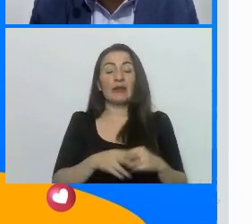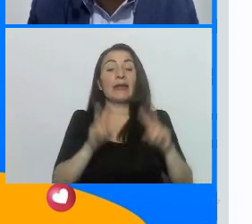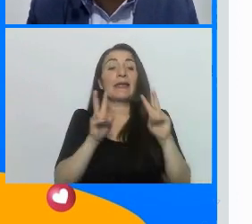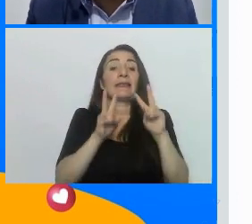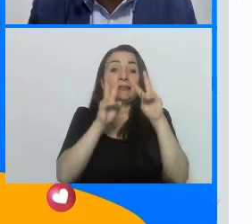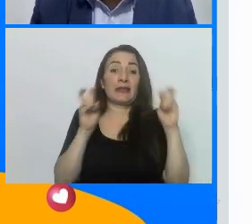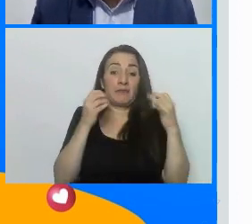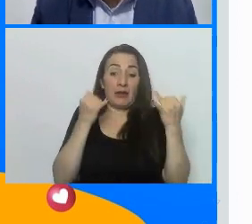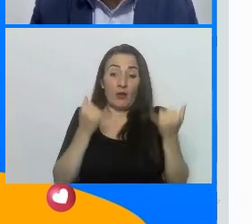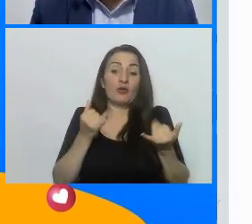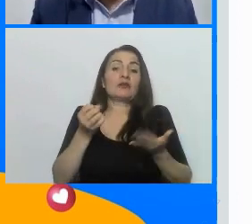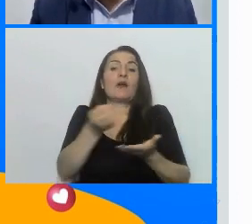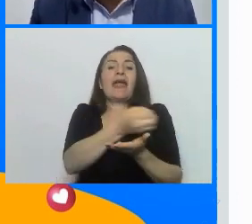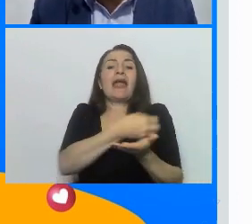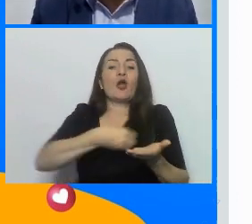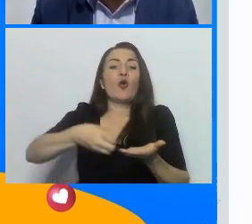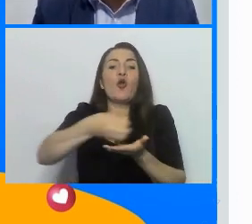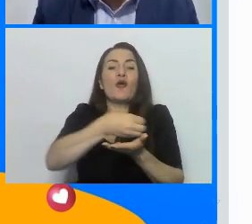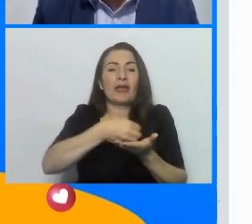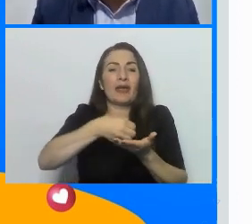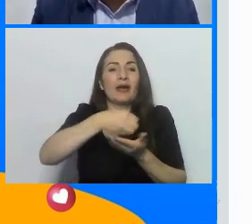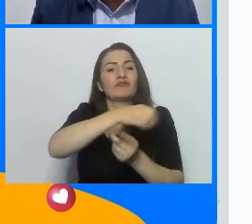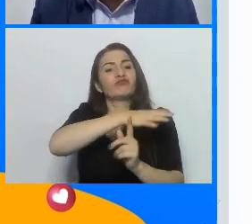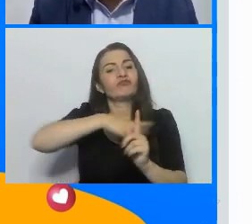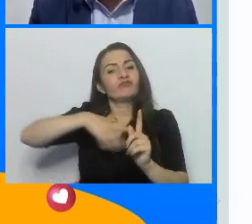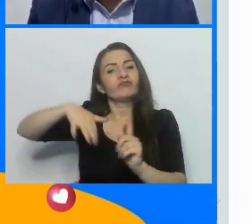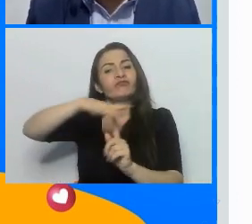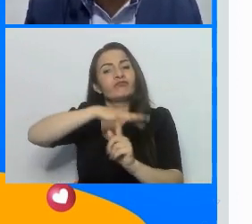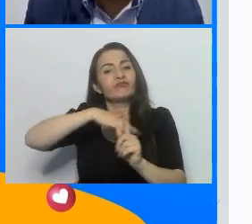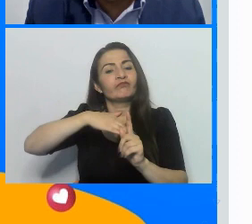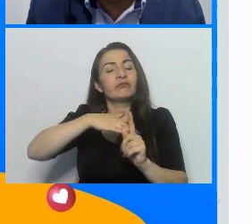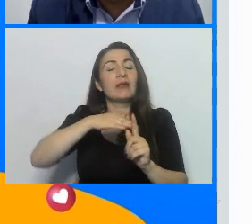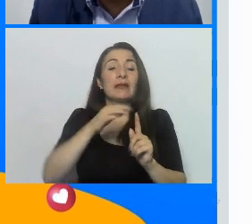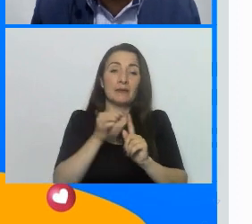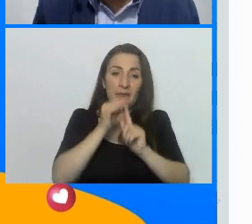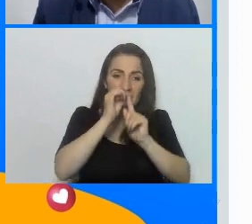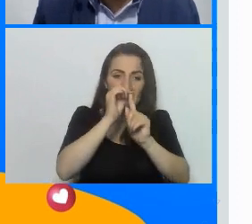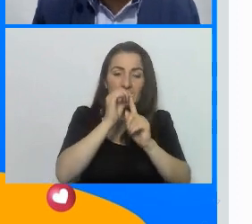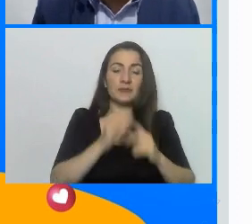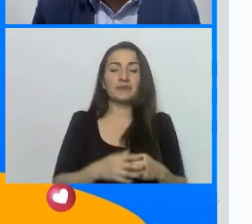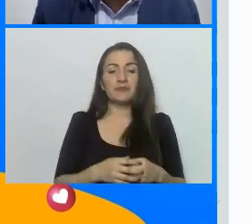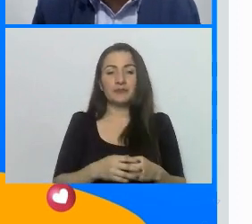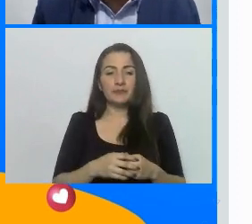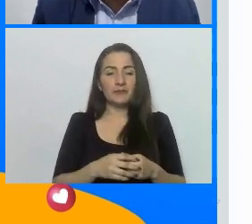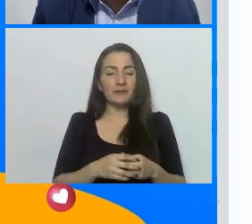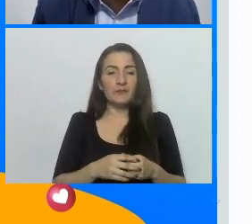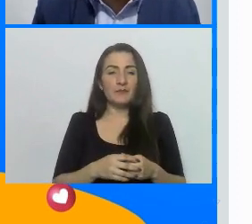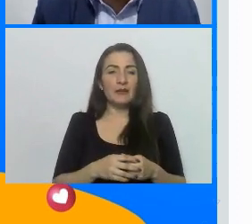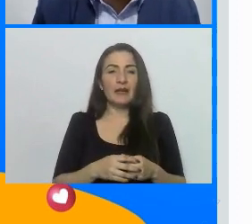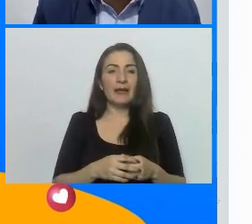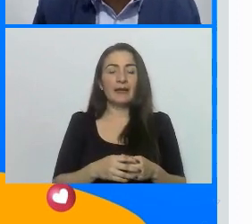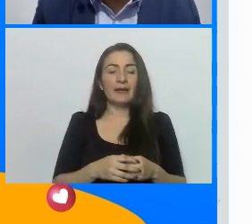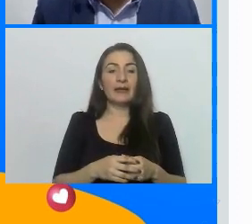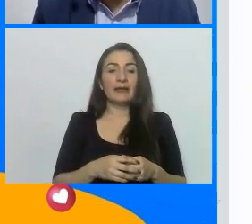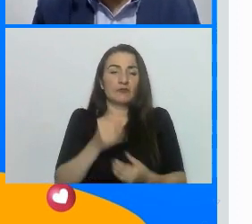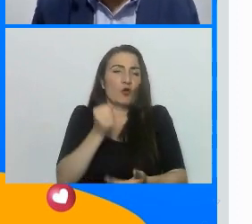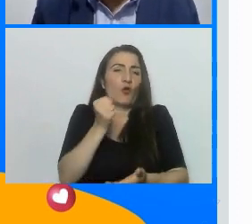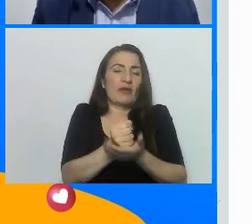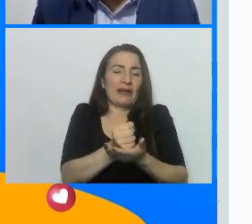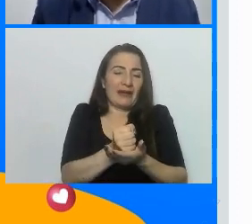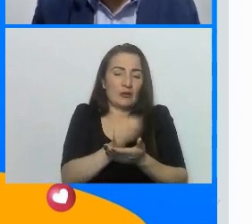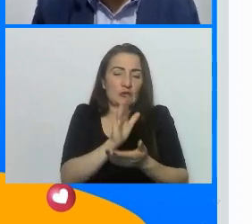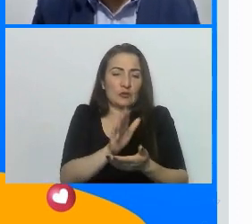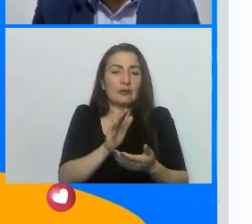de hoy, que es la ecología, pues pongo un referente fundamental, que es, digamos que obligado,